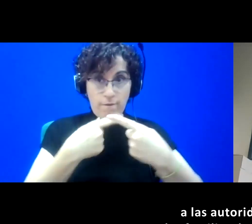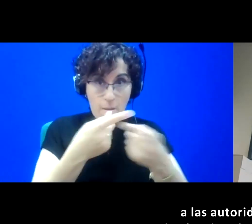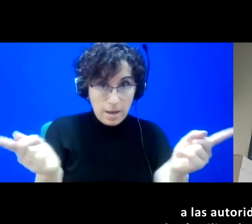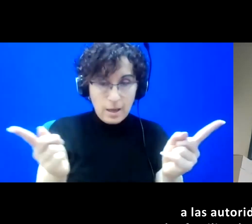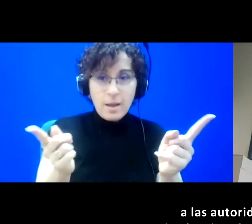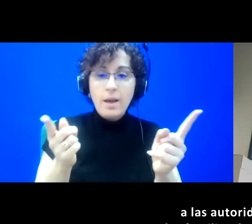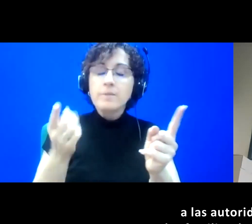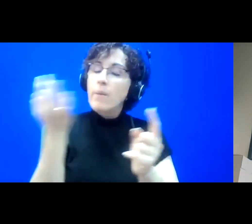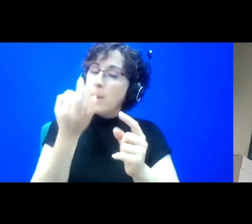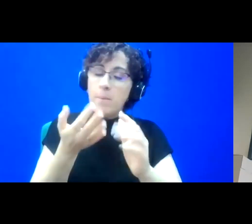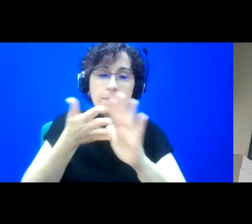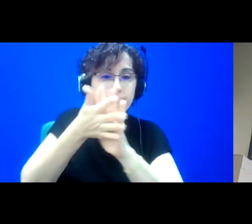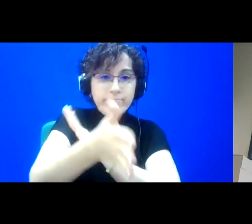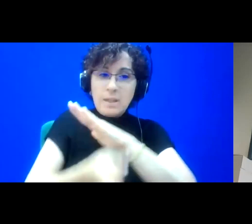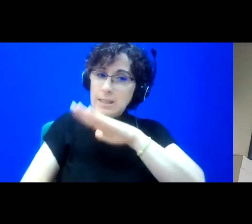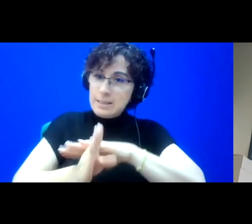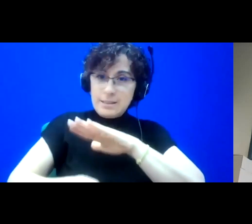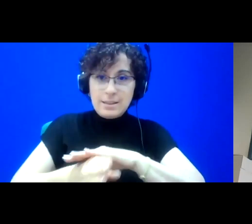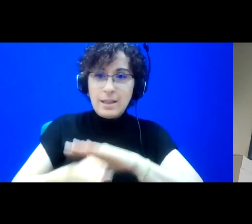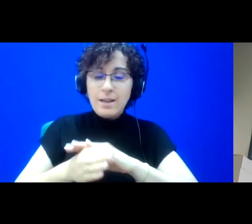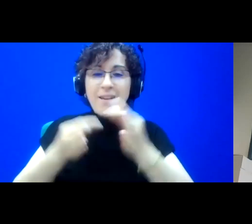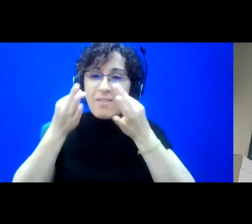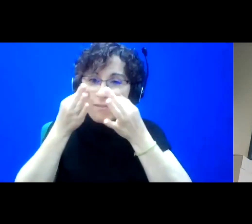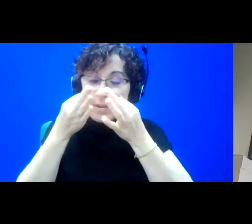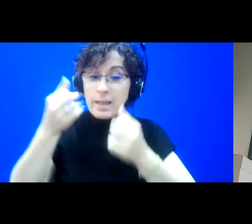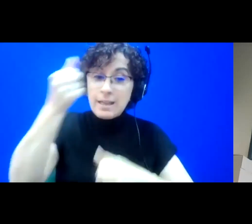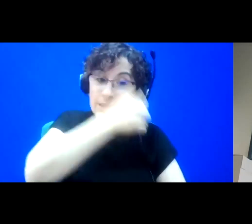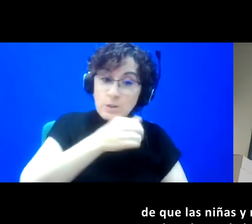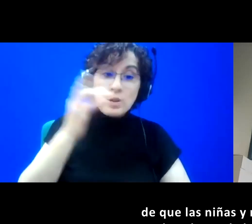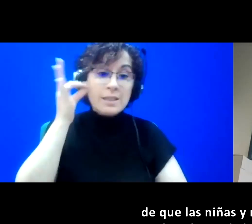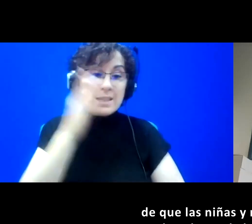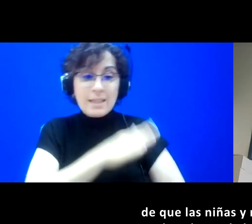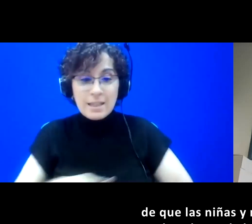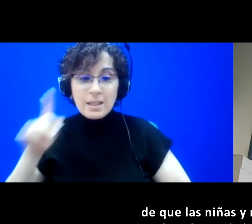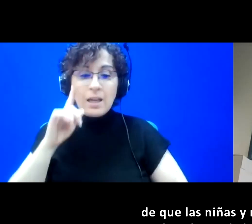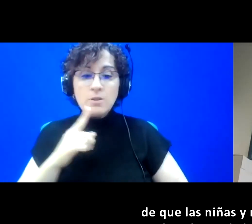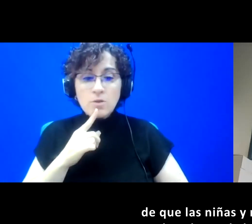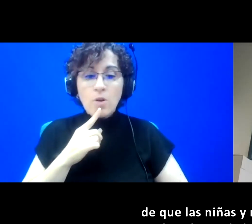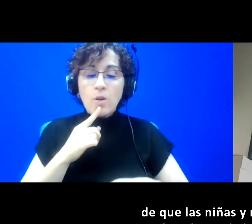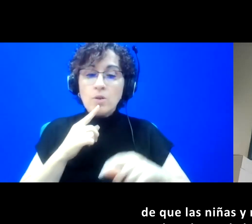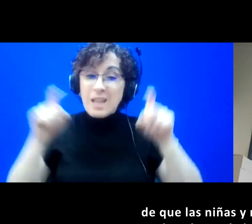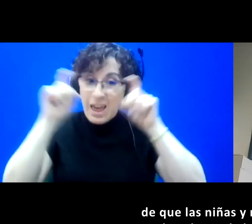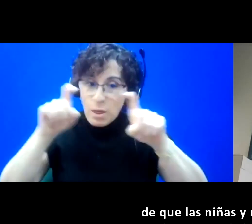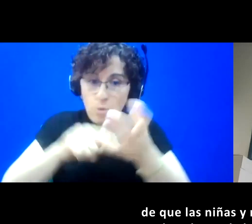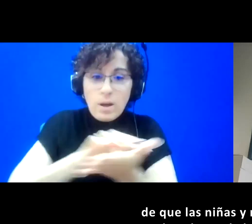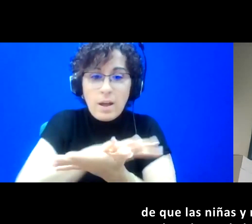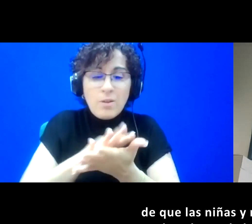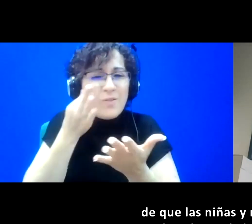la necesidad de que las niñas y niños sordos sean educados en la lengua de